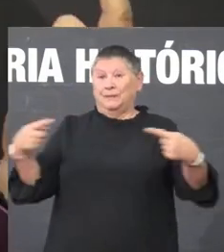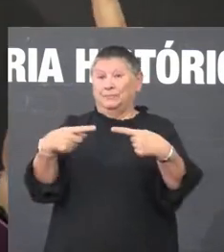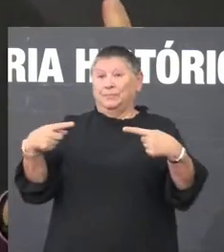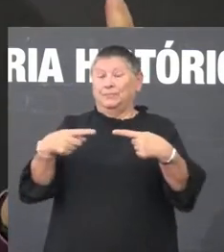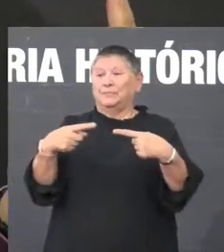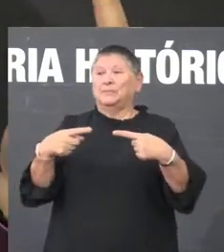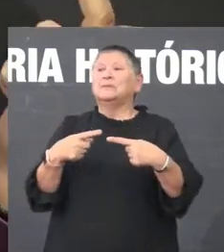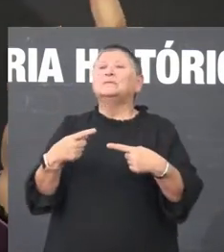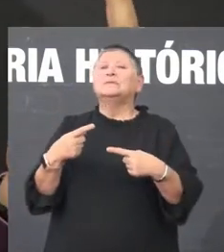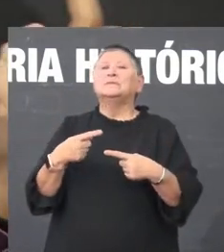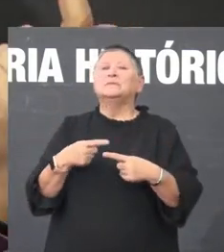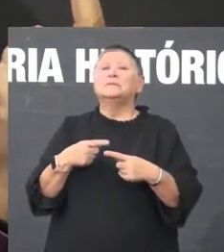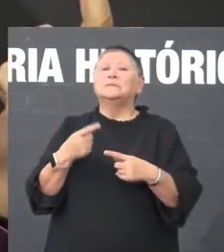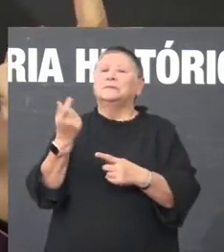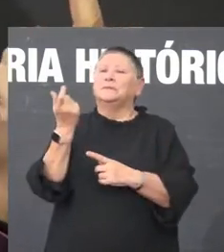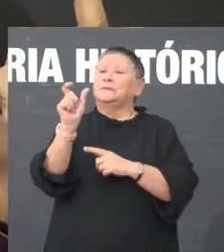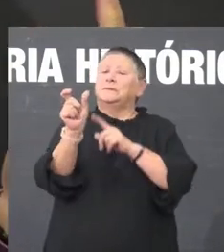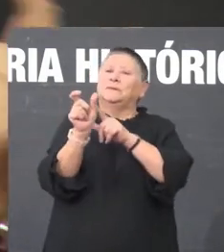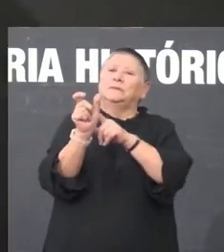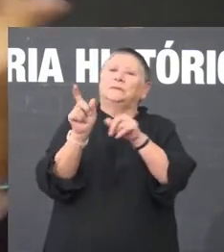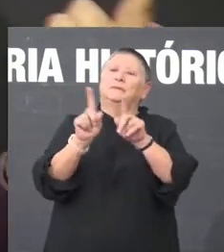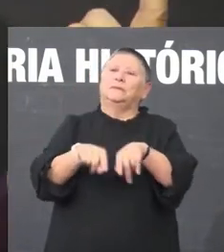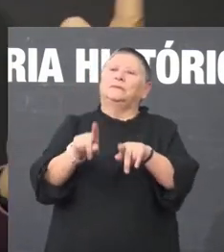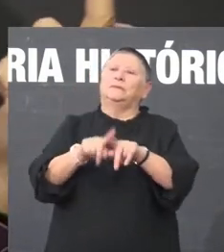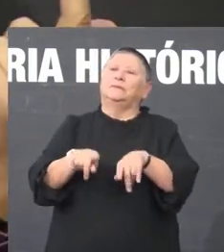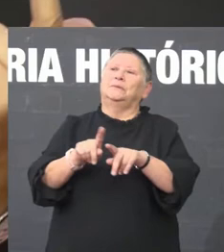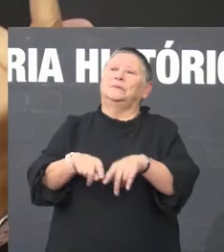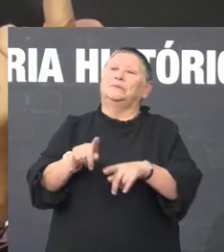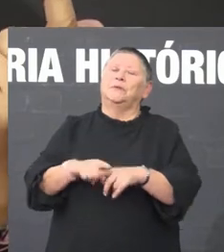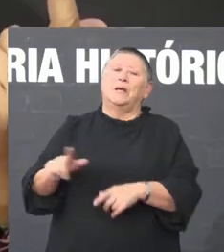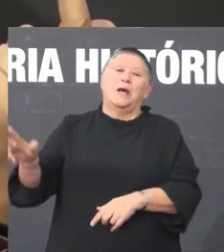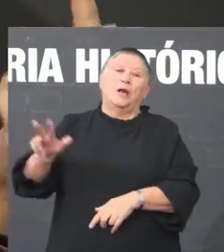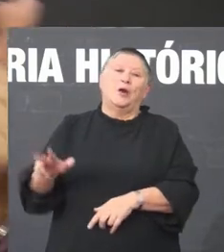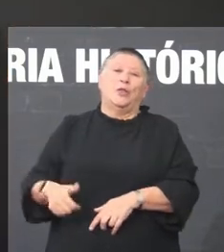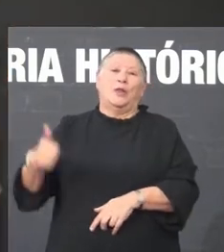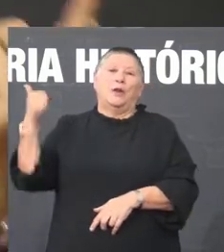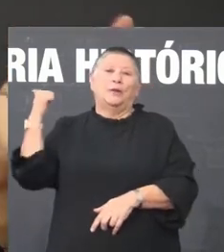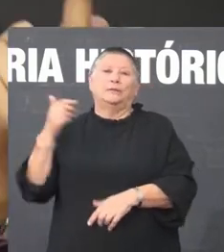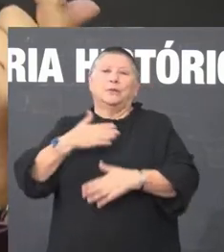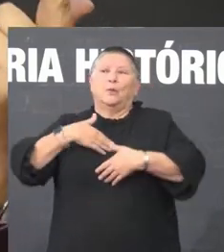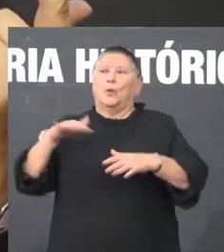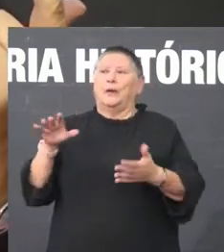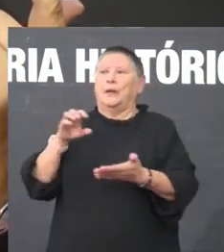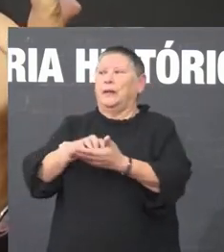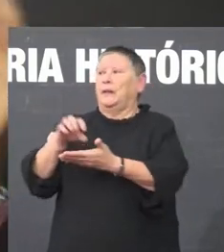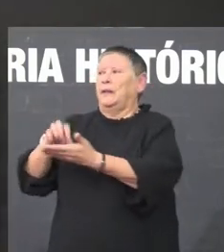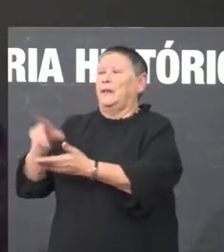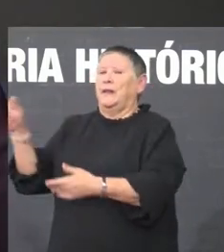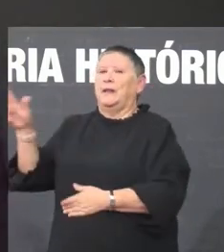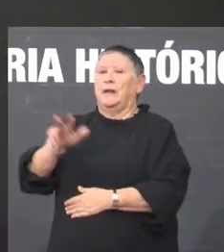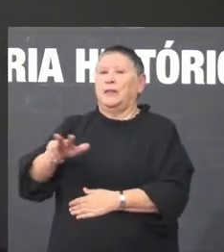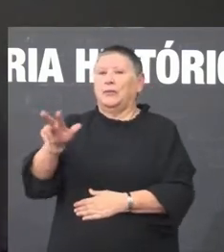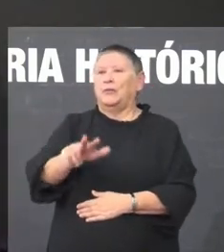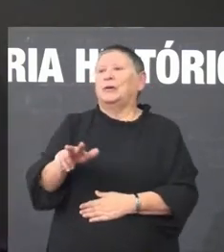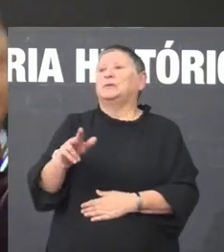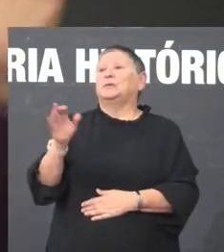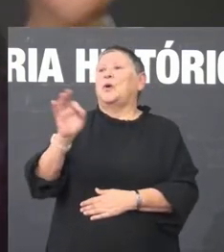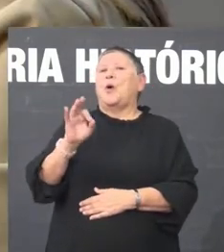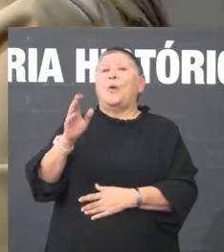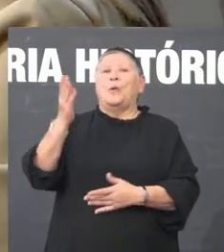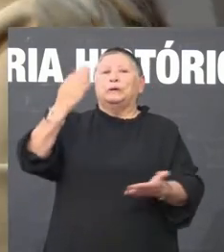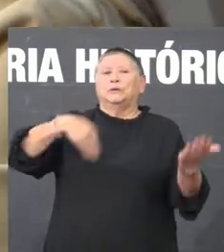lo que se utiliza muchas veces como arma arrojadiza? A los nacionalistas, a cualquier reivindicación nacionalista o cualquier